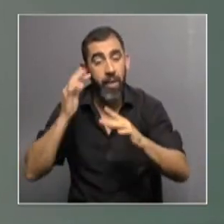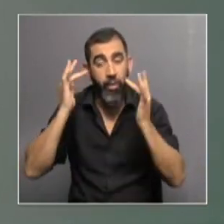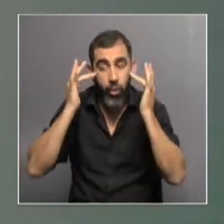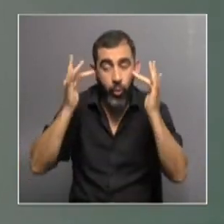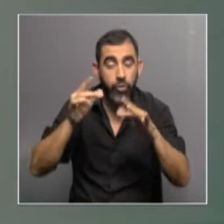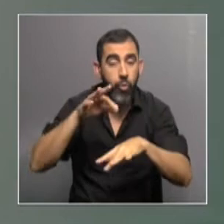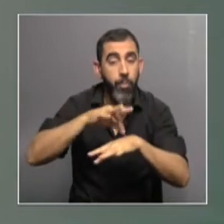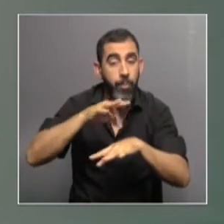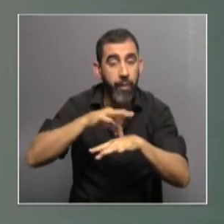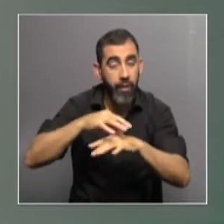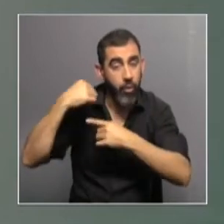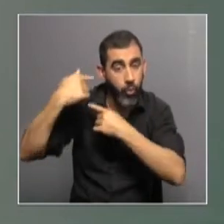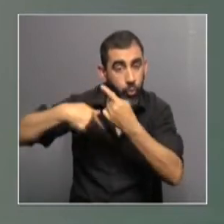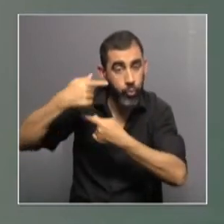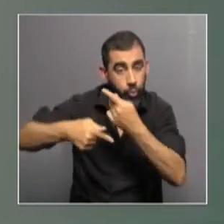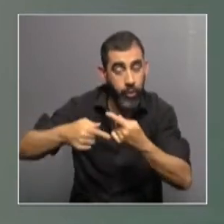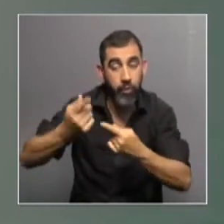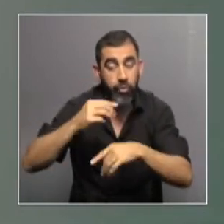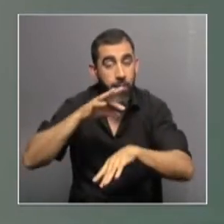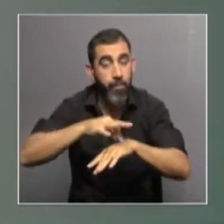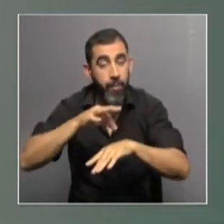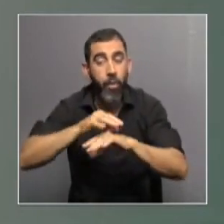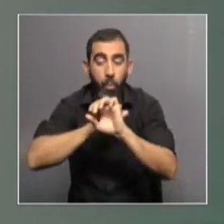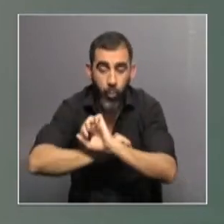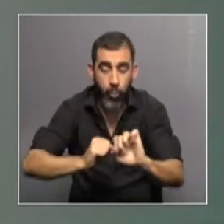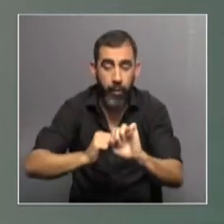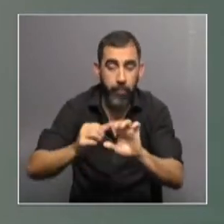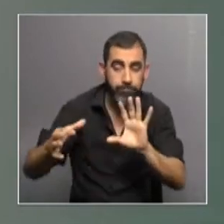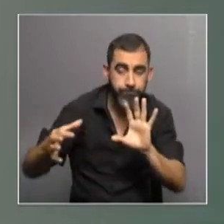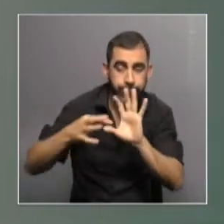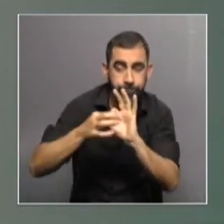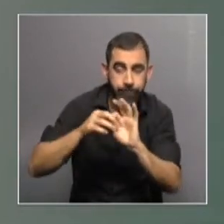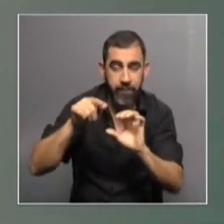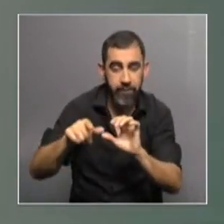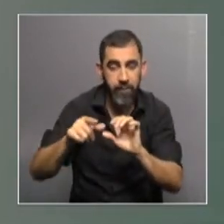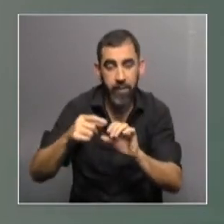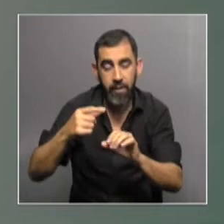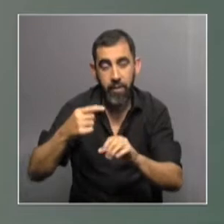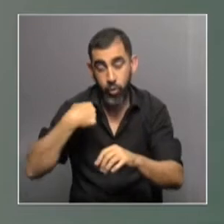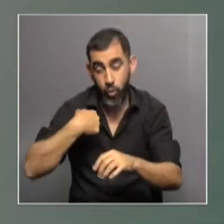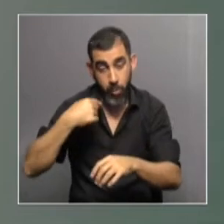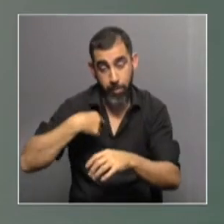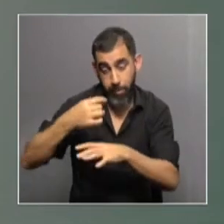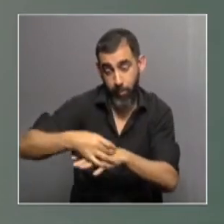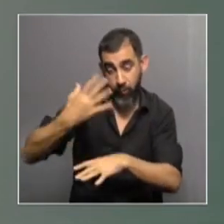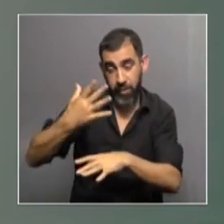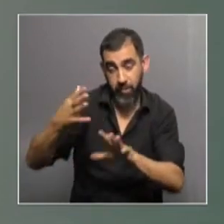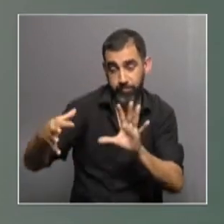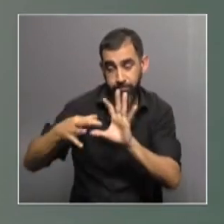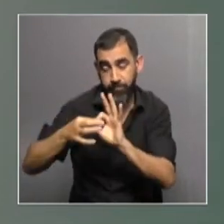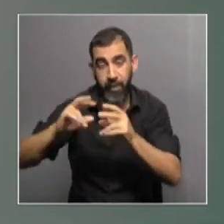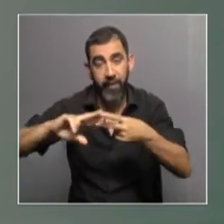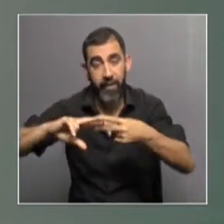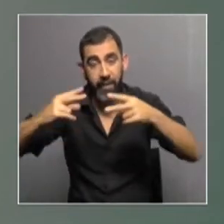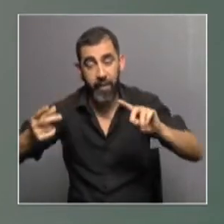médica continuada para que los médicos también puedan asociar sus especialidades con la optimización